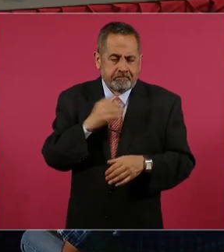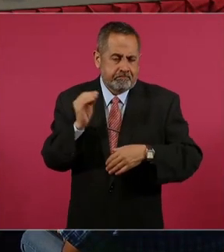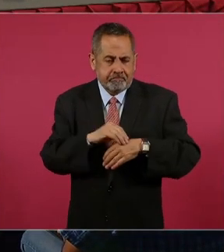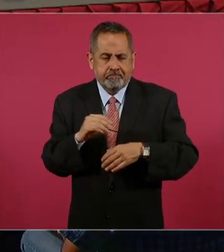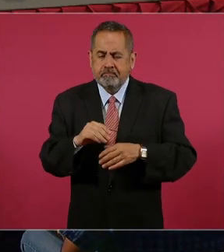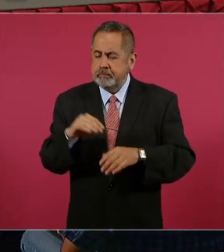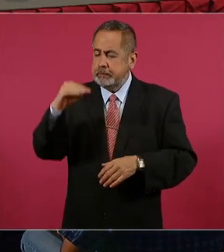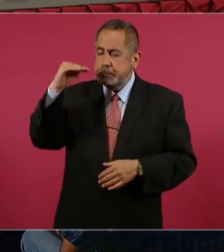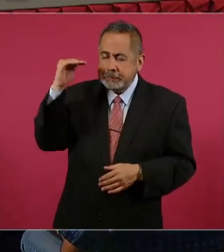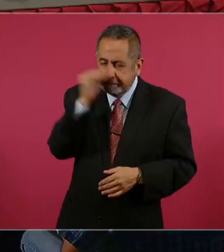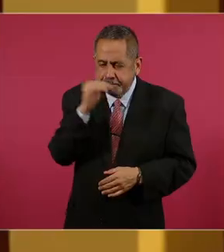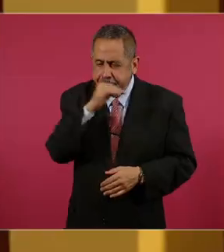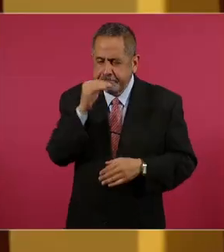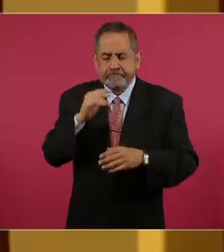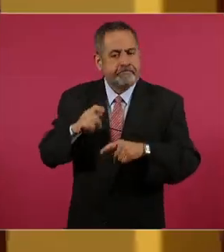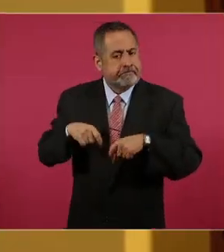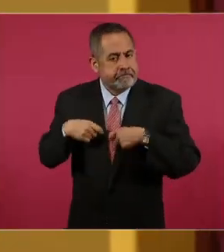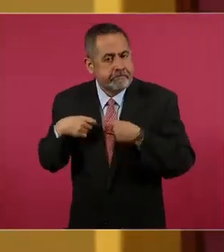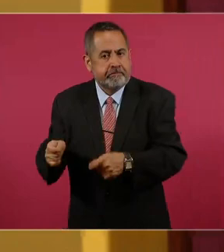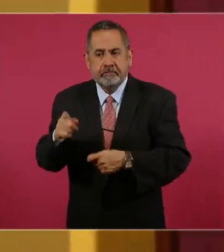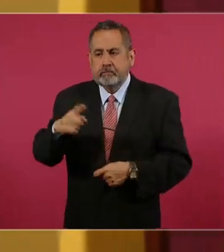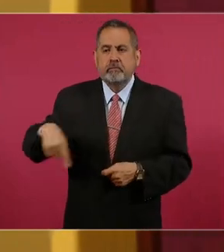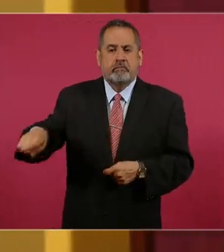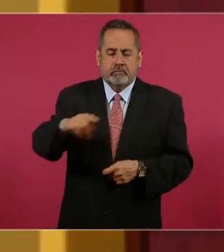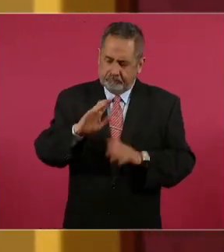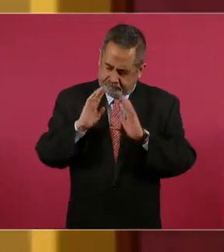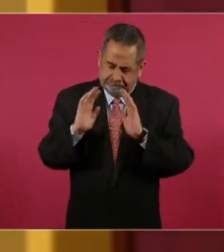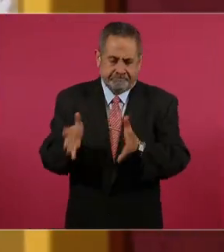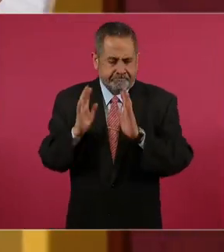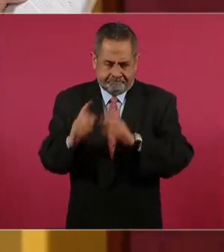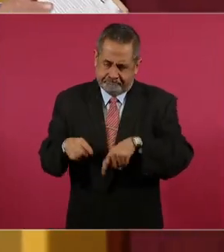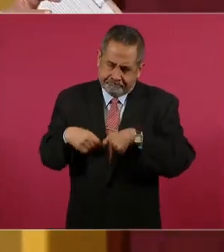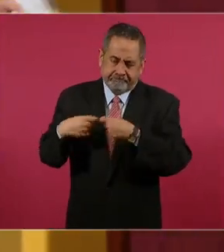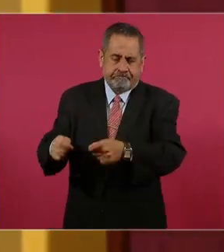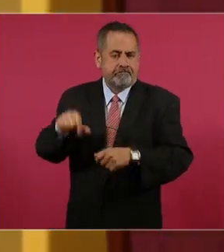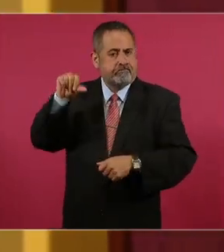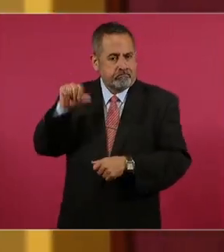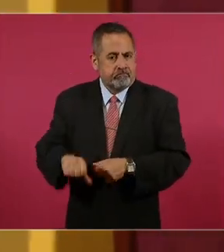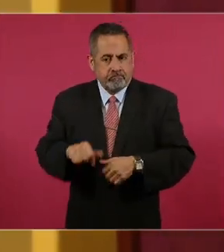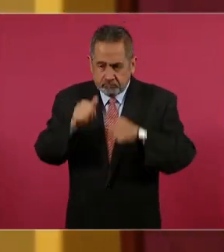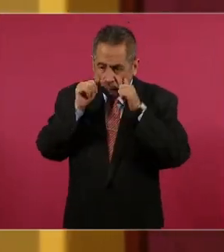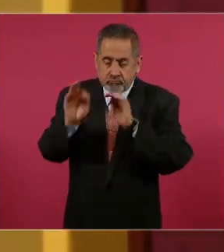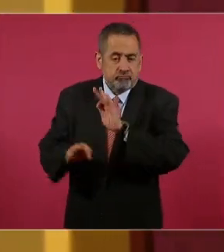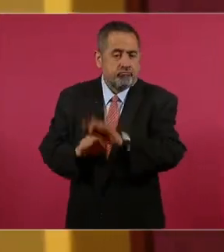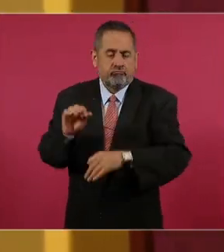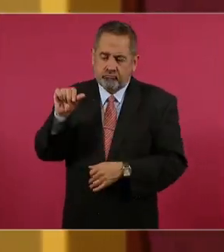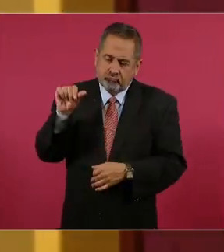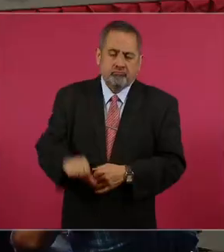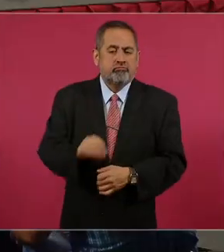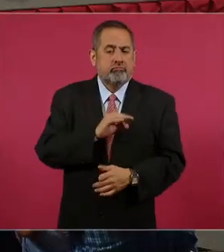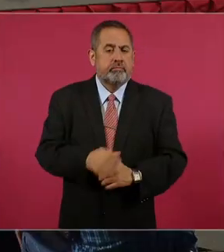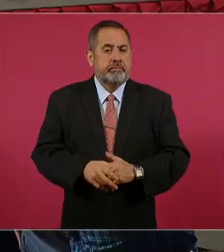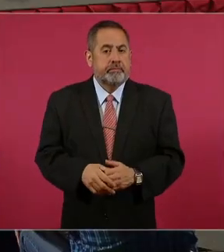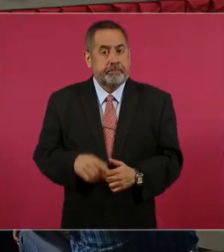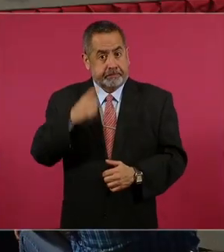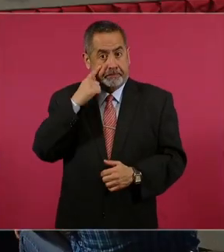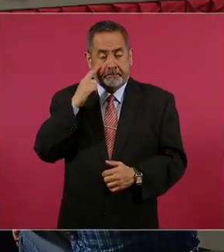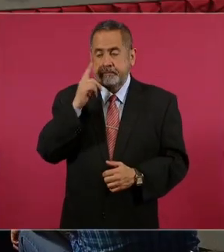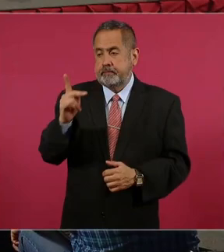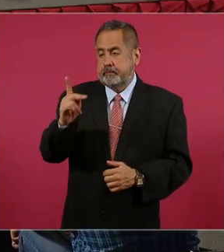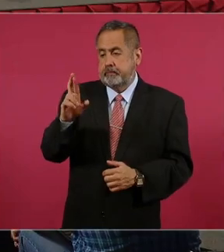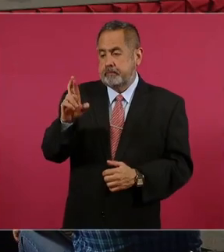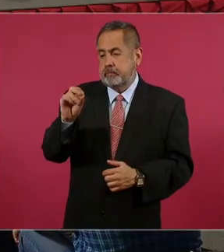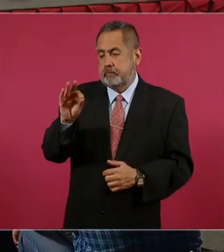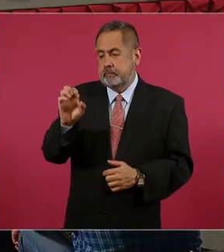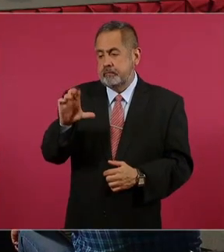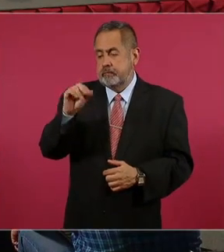que no tienen seguridad social y desde luego también en el IMSS y en el Issste. Según la Profeco, en promedio una intervención de estas,